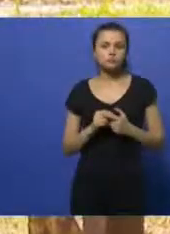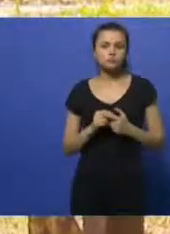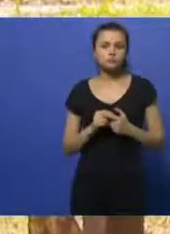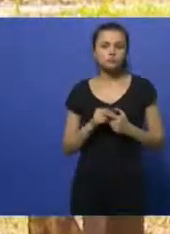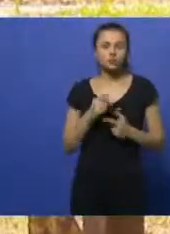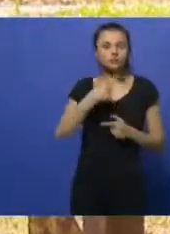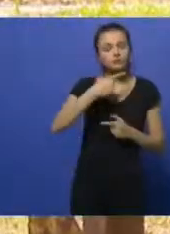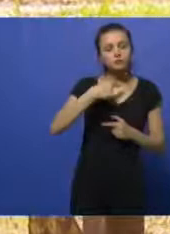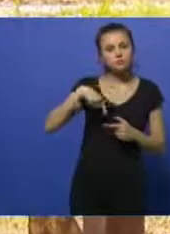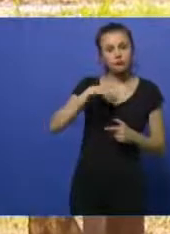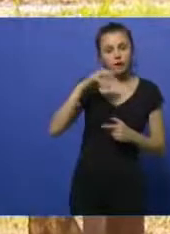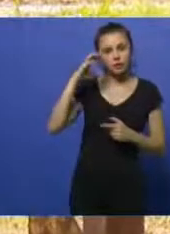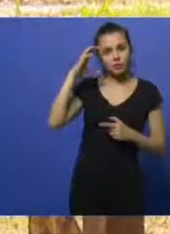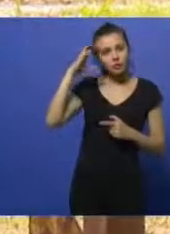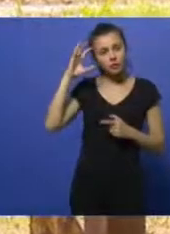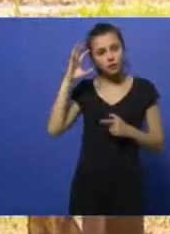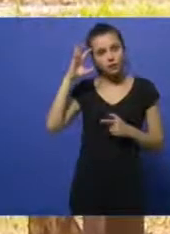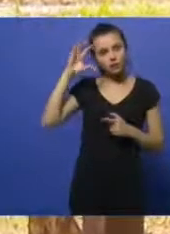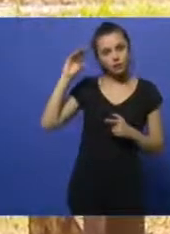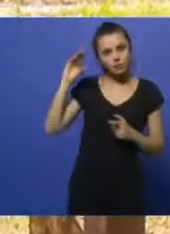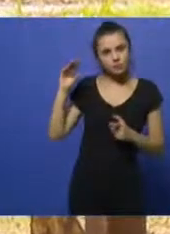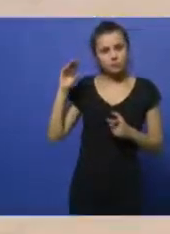la capacidad para acordar y que